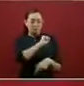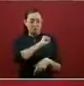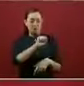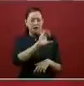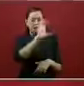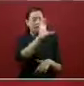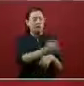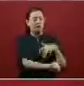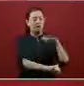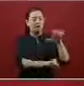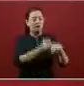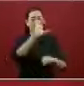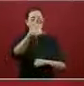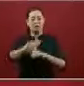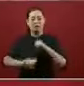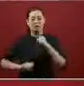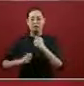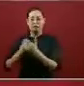y